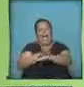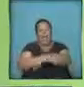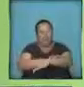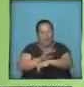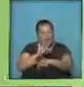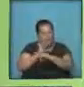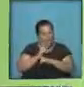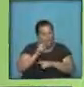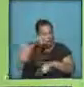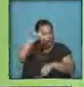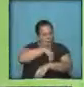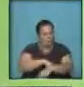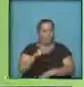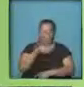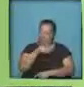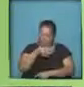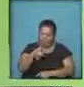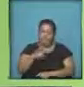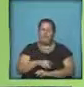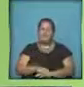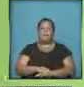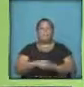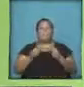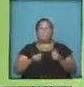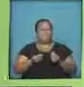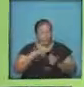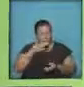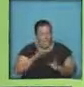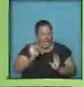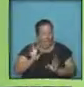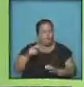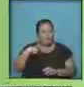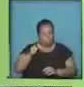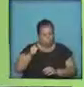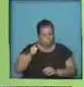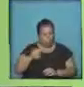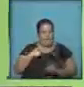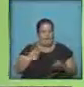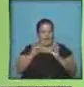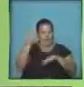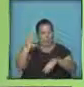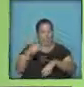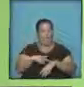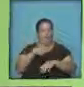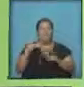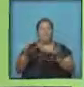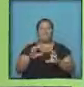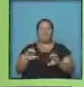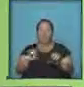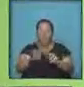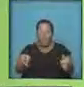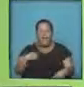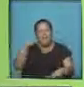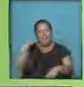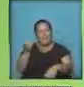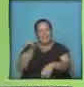y en realidad no está superficial. Y no es así. De verdad lo digo, a mí me ha pasado de quemarme con una estufa pensando